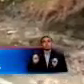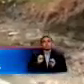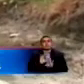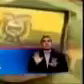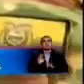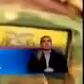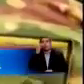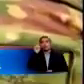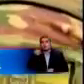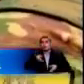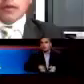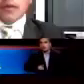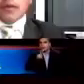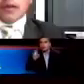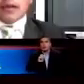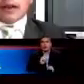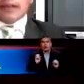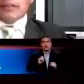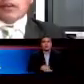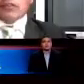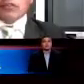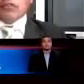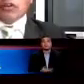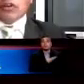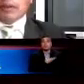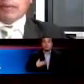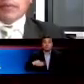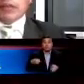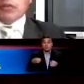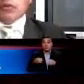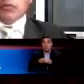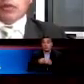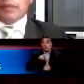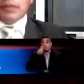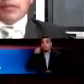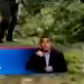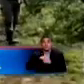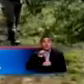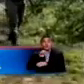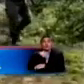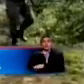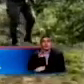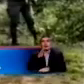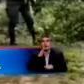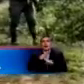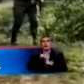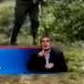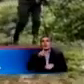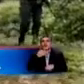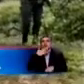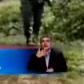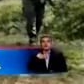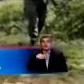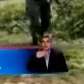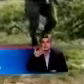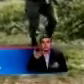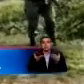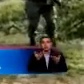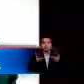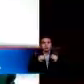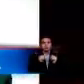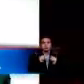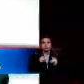costumbres y disposiciones de orden militar. El presidente de la Asociación de Venezolanos en el Ecuador refiere qué expectativa tiene sobre esta